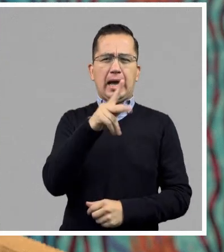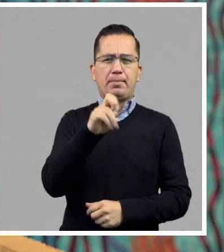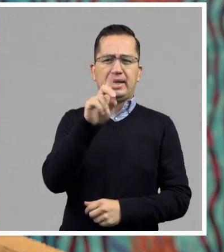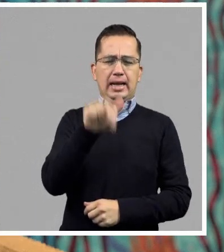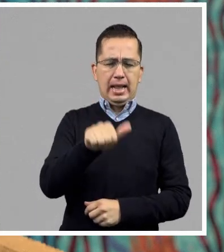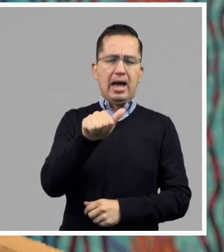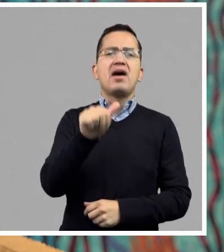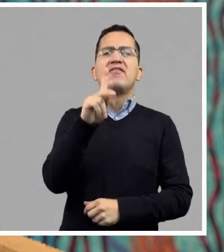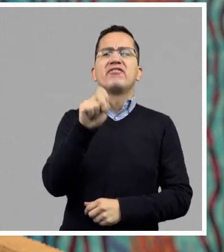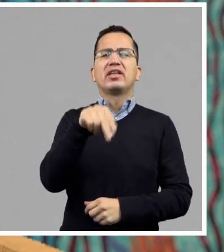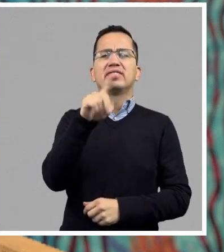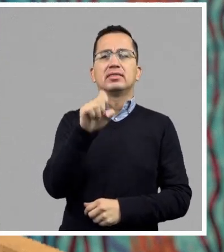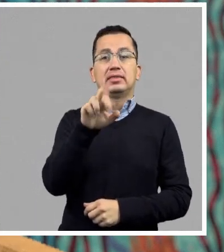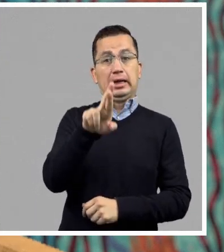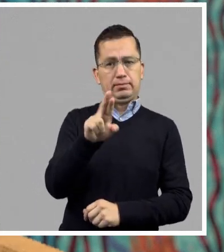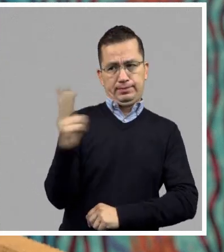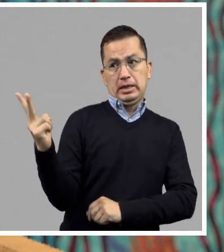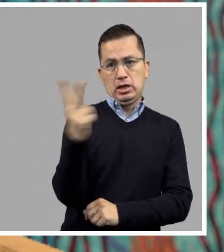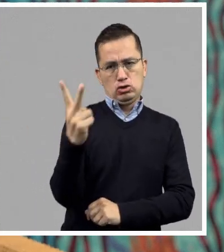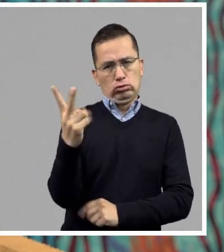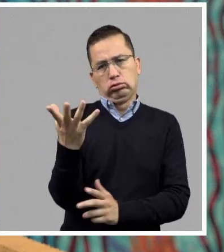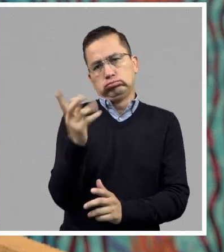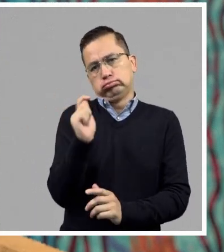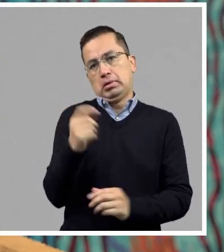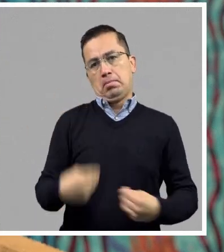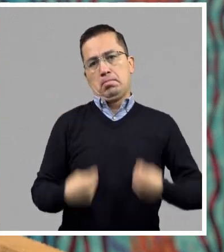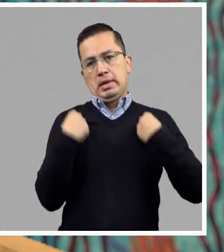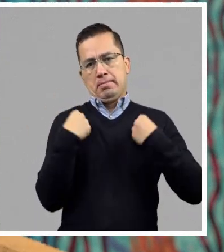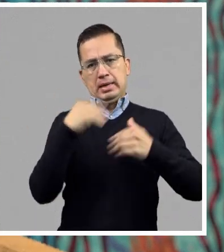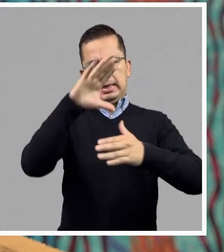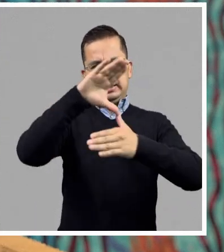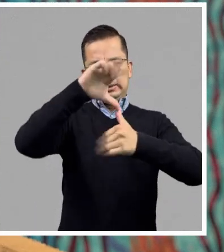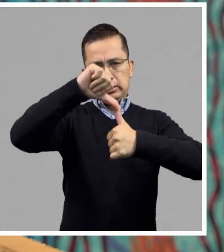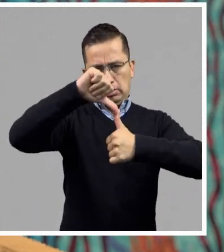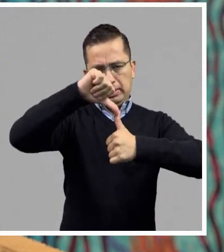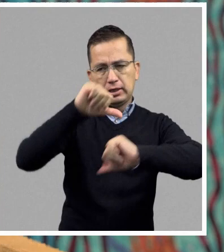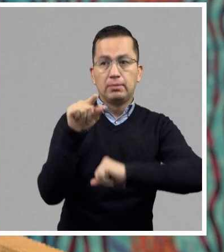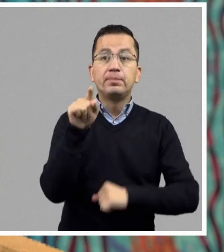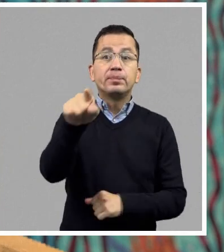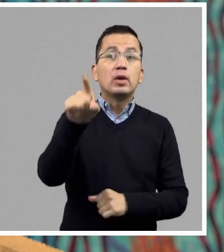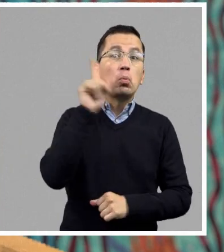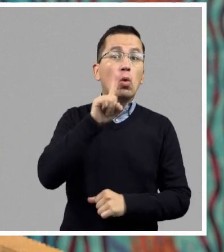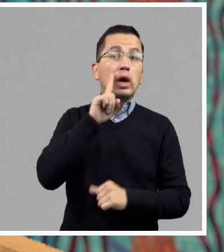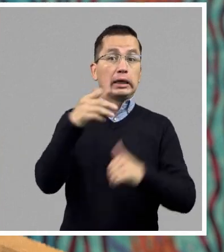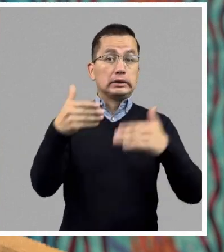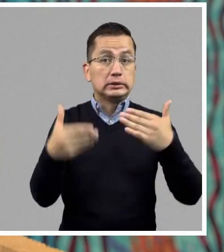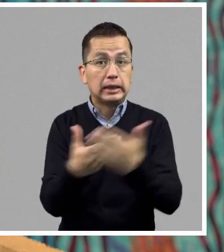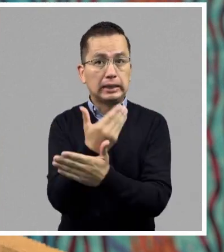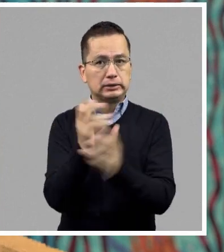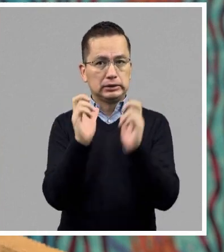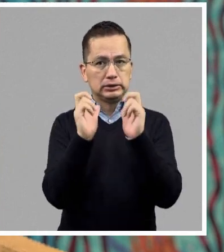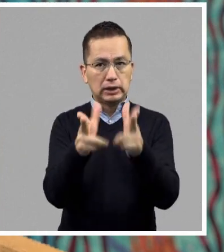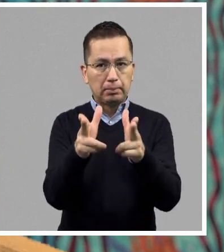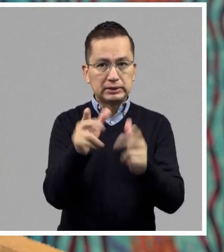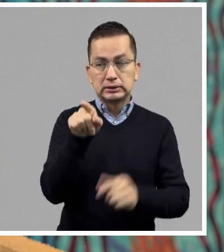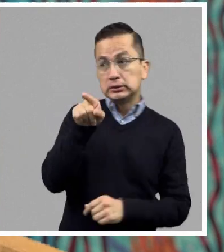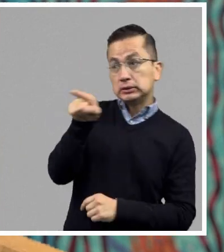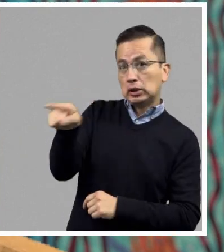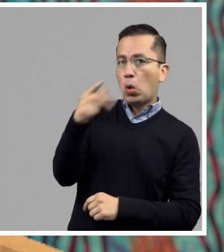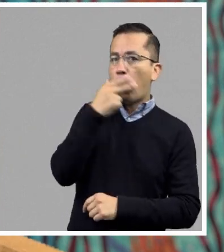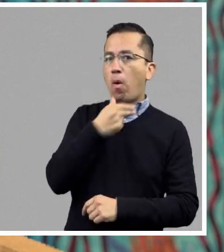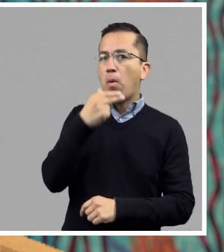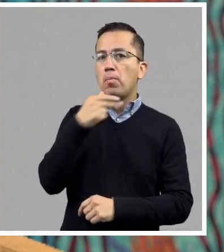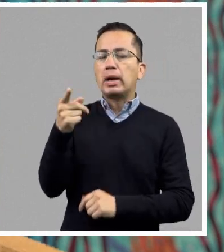querían contar ambos Centroamericanos una este mujer de Chiapas y